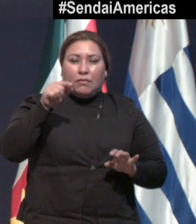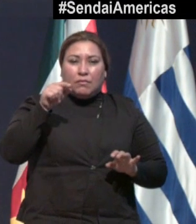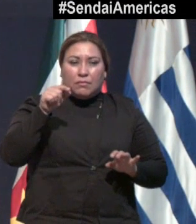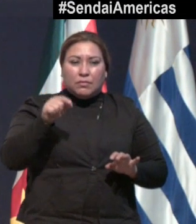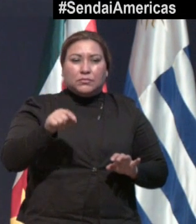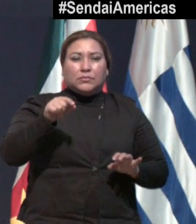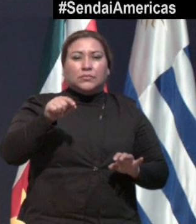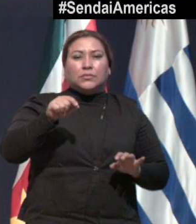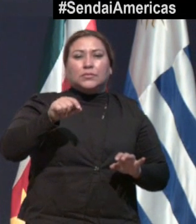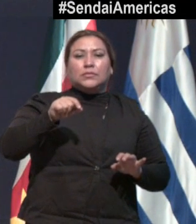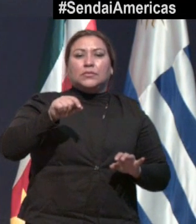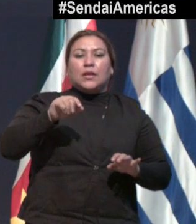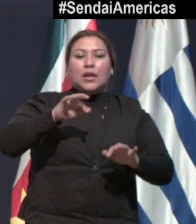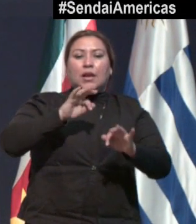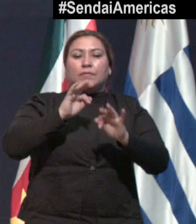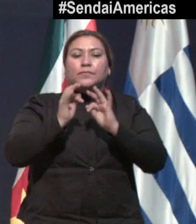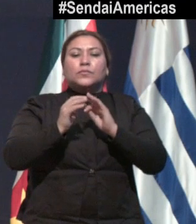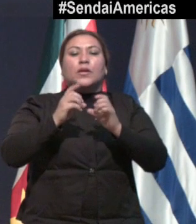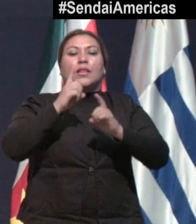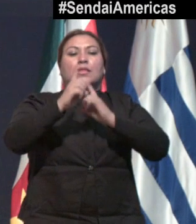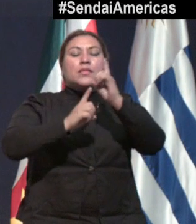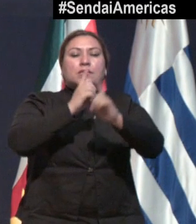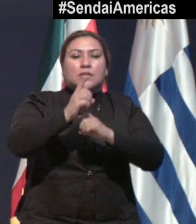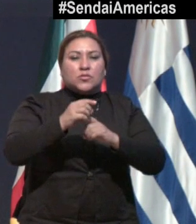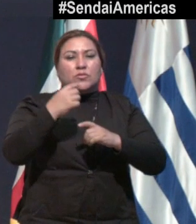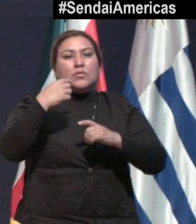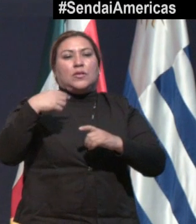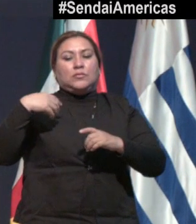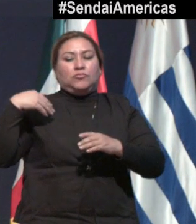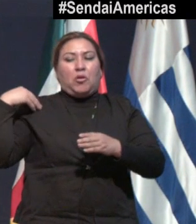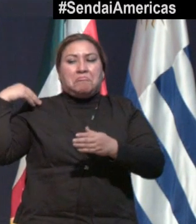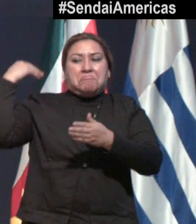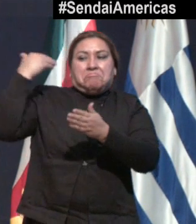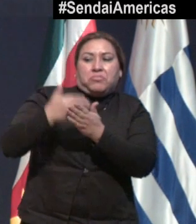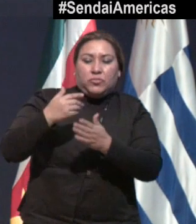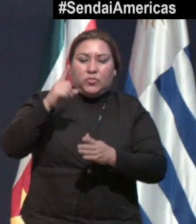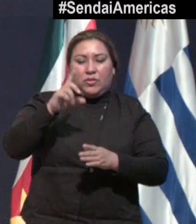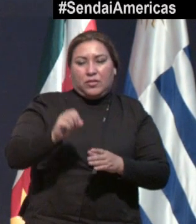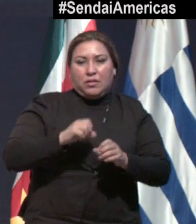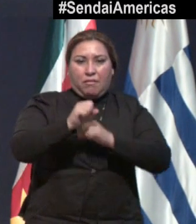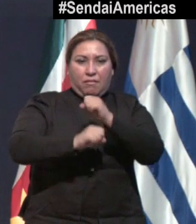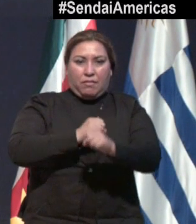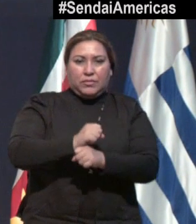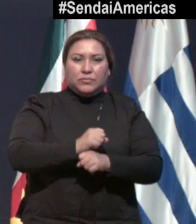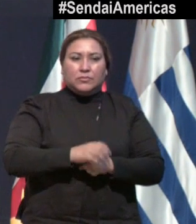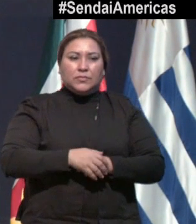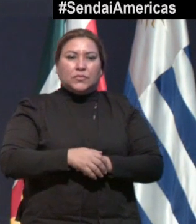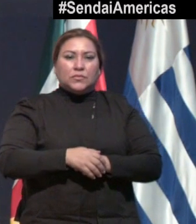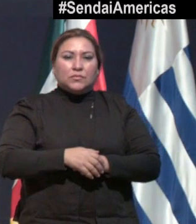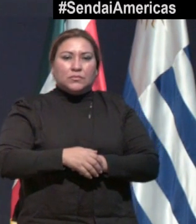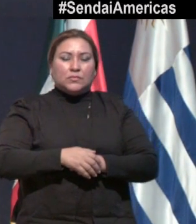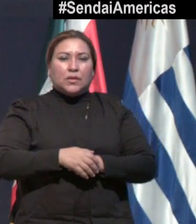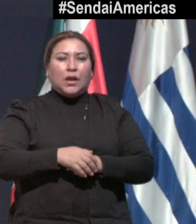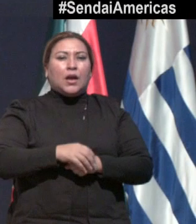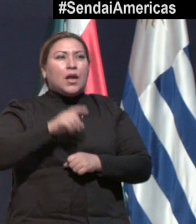desarrollo en esos últimos 10 años. En todos los gráficos se aprecian altos y